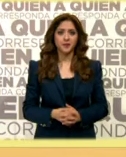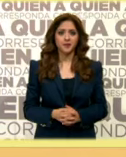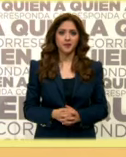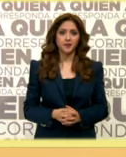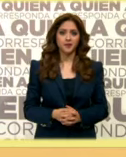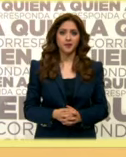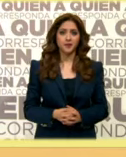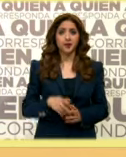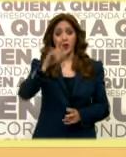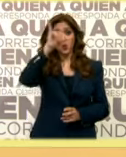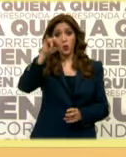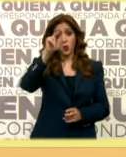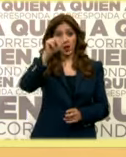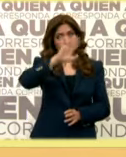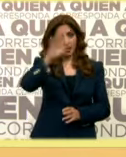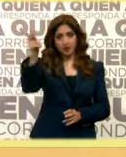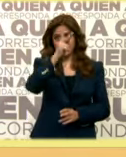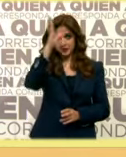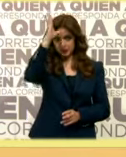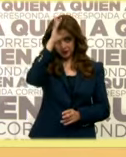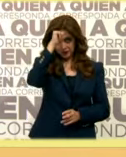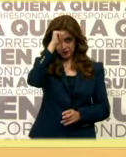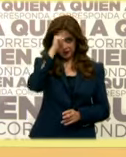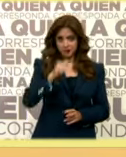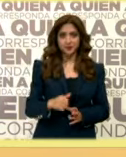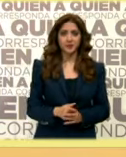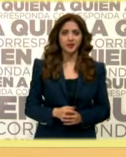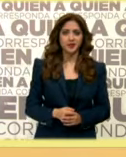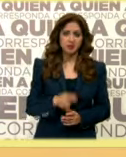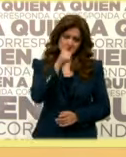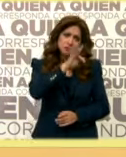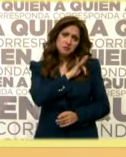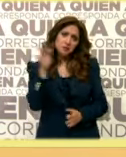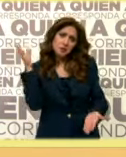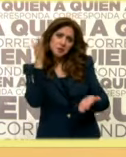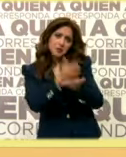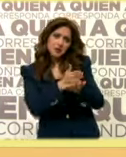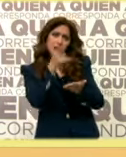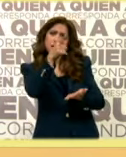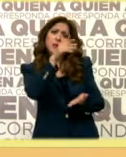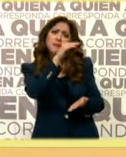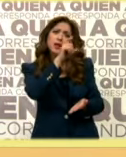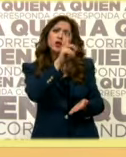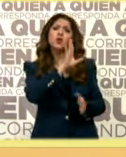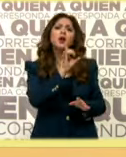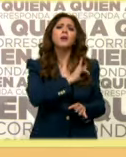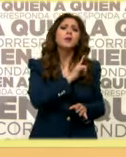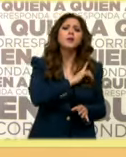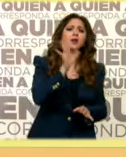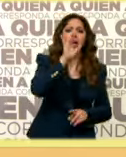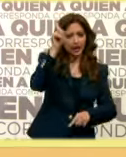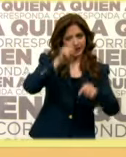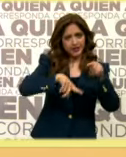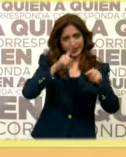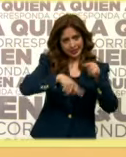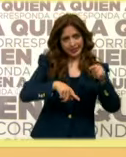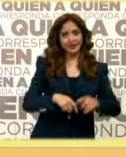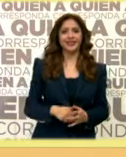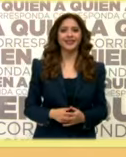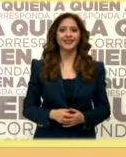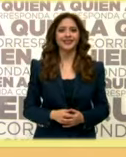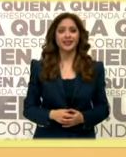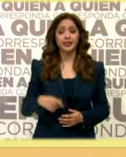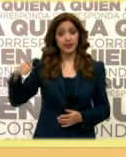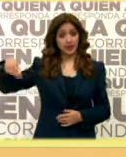Porque estorbamos. Bueno, ahí vemos. Bueno, si se sientan atrás y los dejamos. Sí, yo creo que sí, ¿verdad? Bueno, Mello, ya no tengas tanto miedo, ¿eh? El Diario de María, el musical, en el